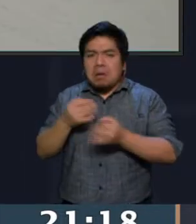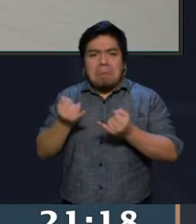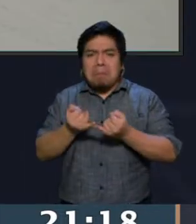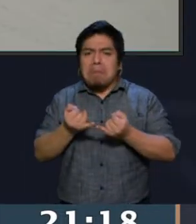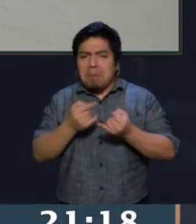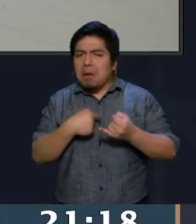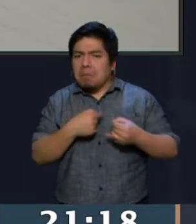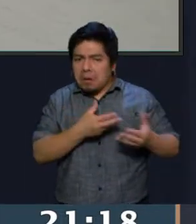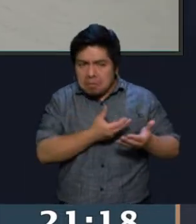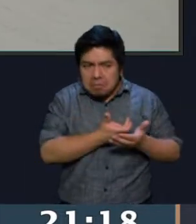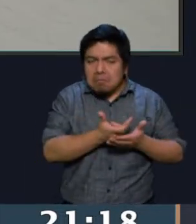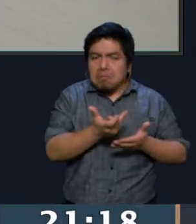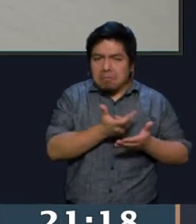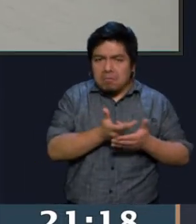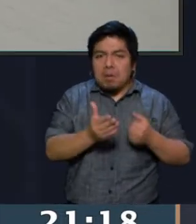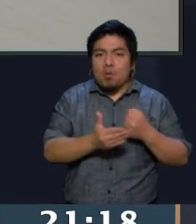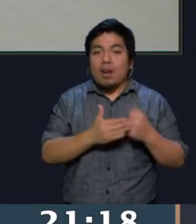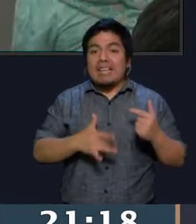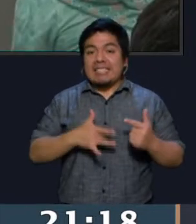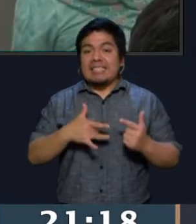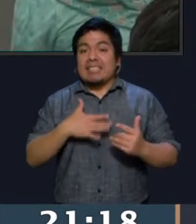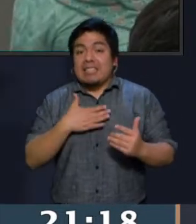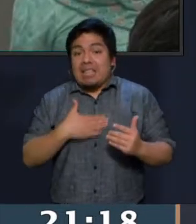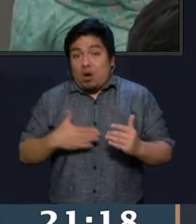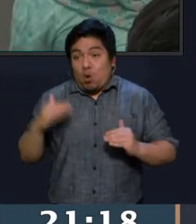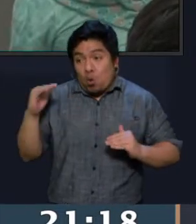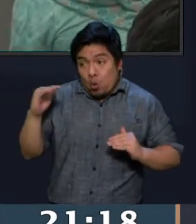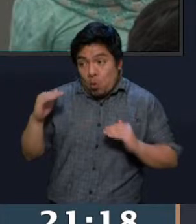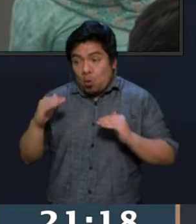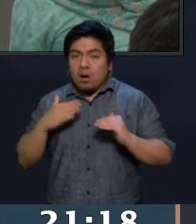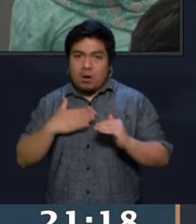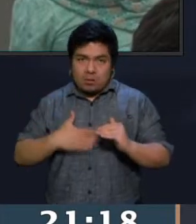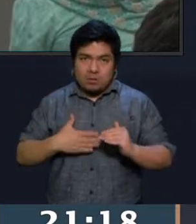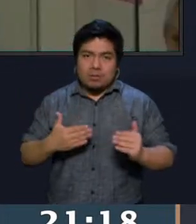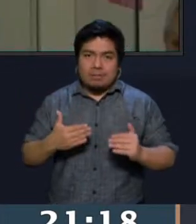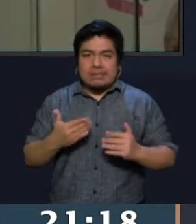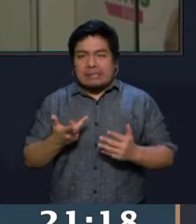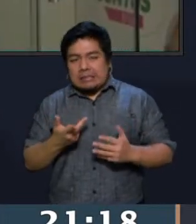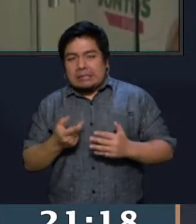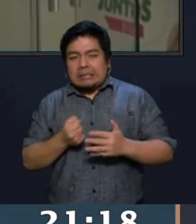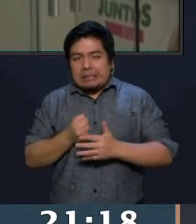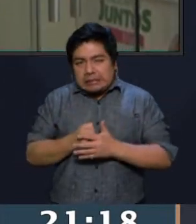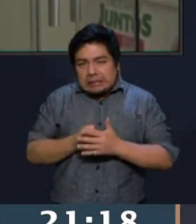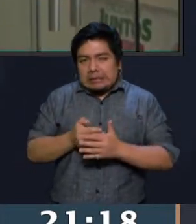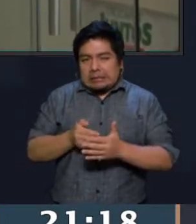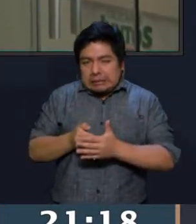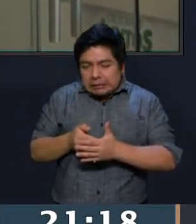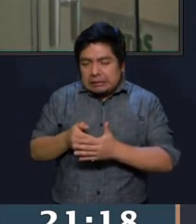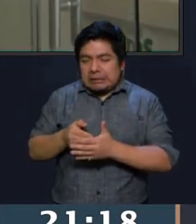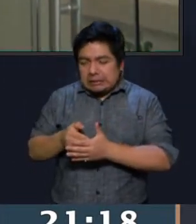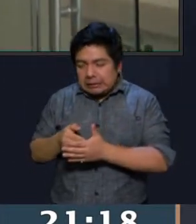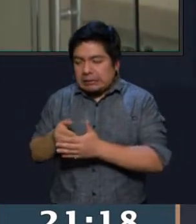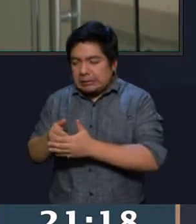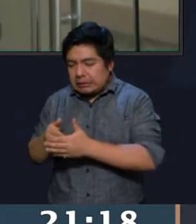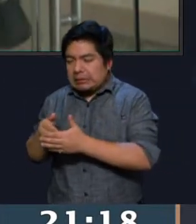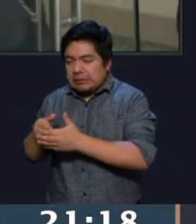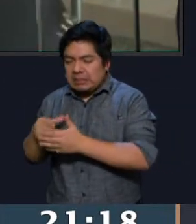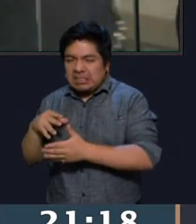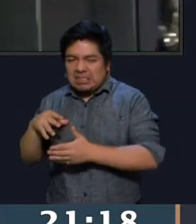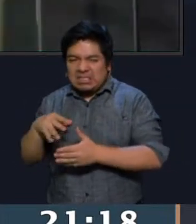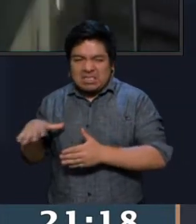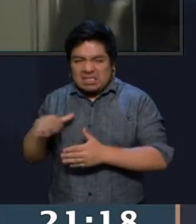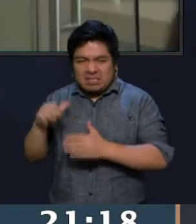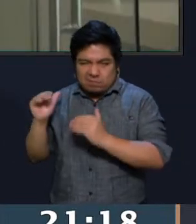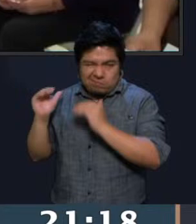nuestra parte porque percibimos más justicia del sistema. Entonces, sí ha habido muchas resistencias también históricamente de pues, las